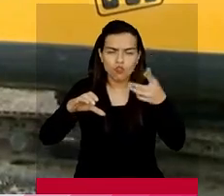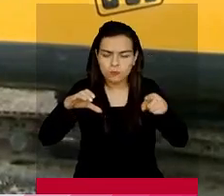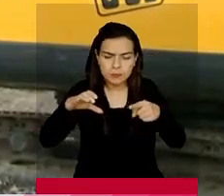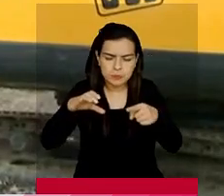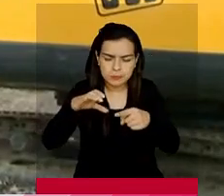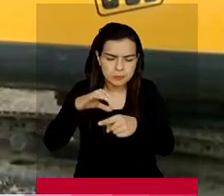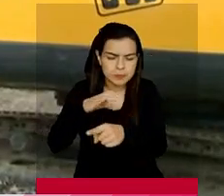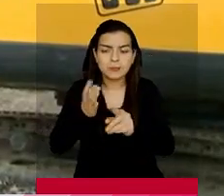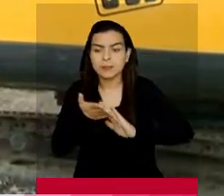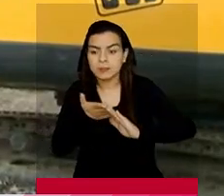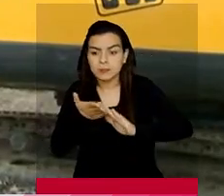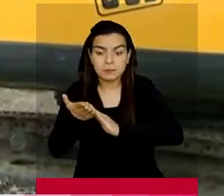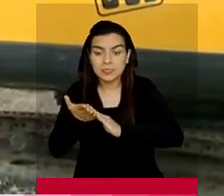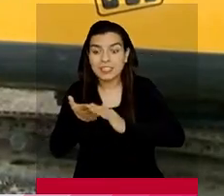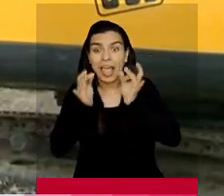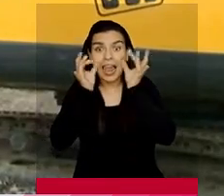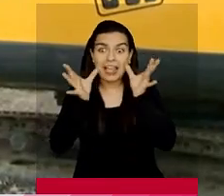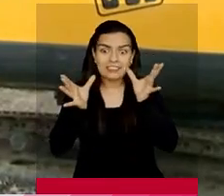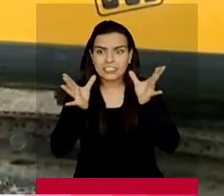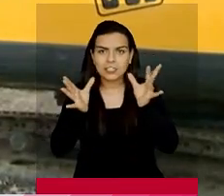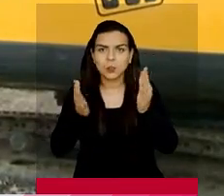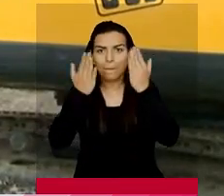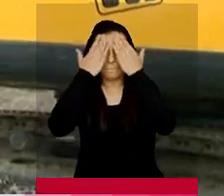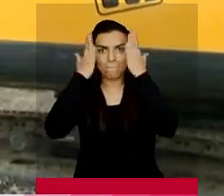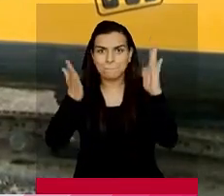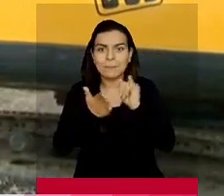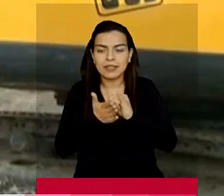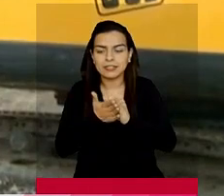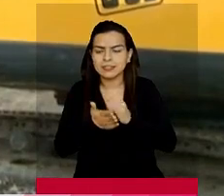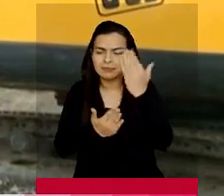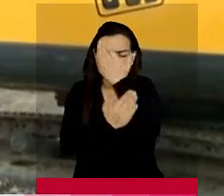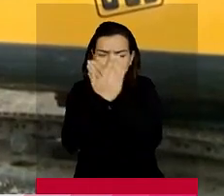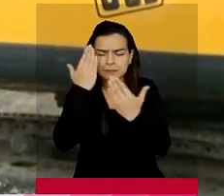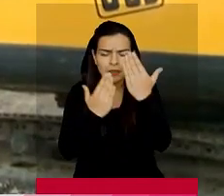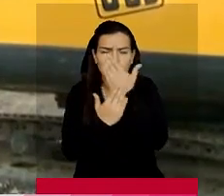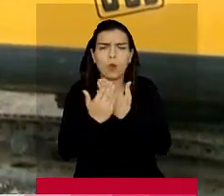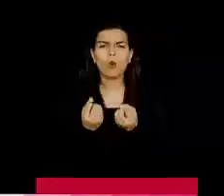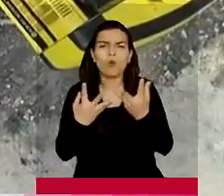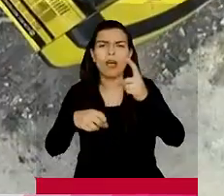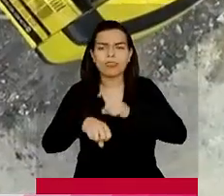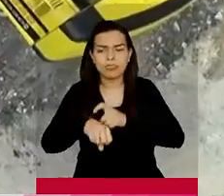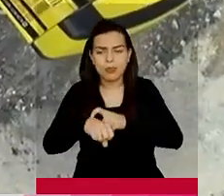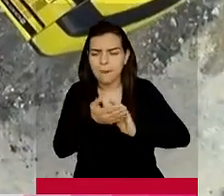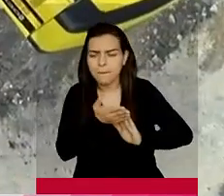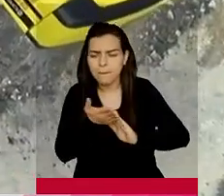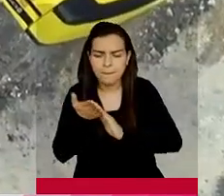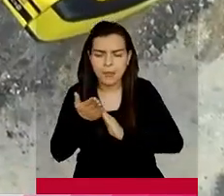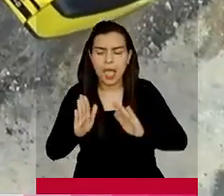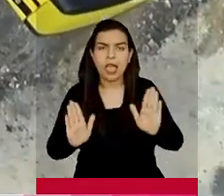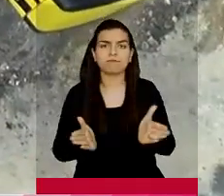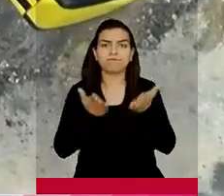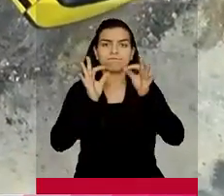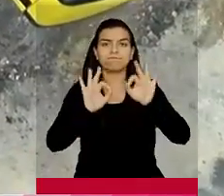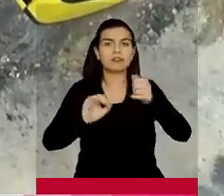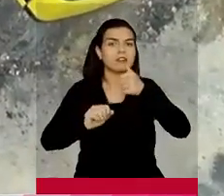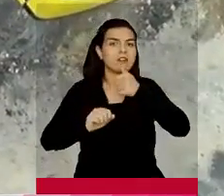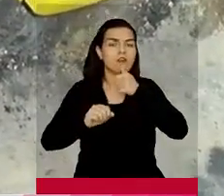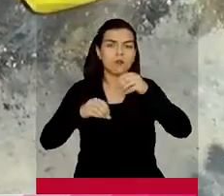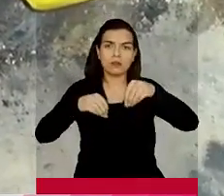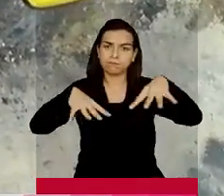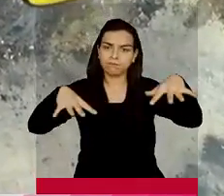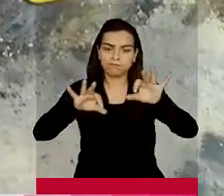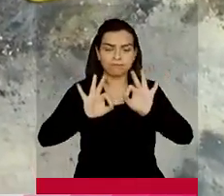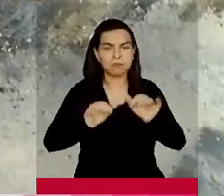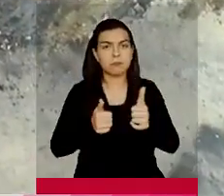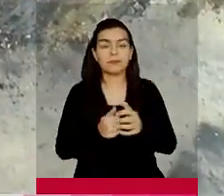y determinar cuánto tiempo podemos tomarnos para que el servicio de agua se reactive. El Fondo para las Inversiones Ambientales de